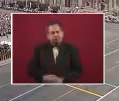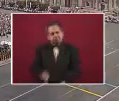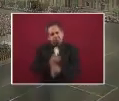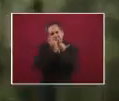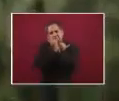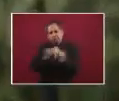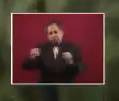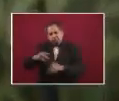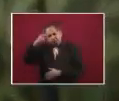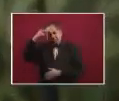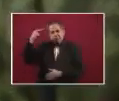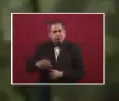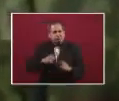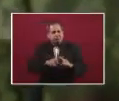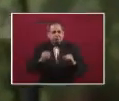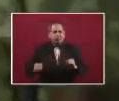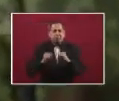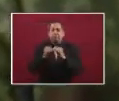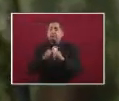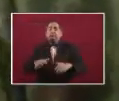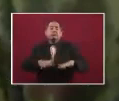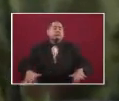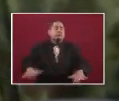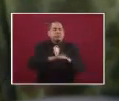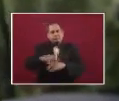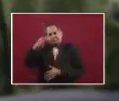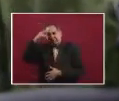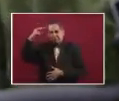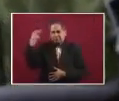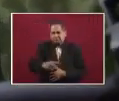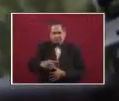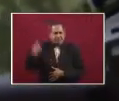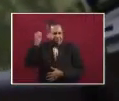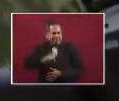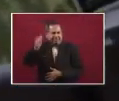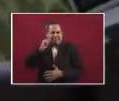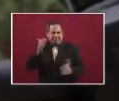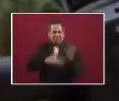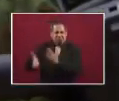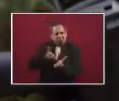independencia, instituciones, sociedad, por México, siempre.